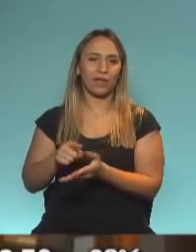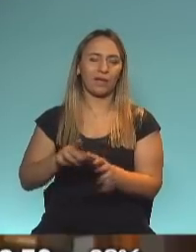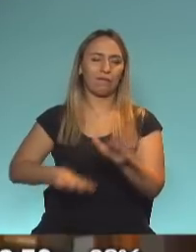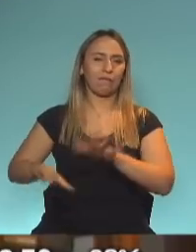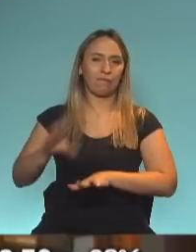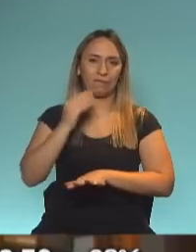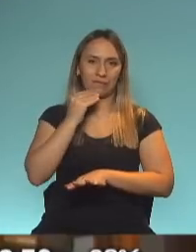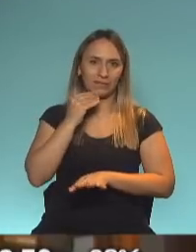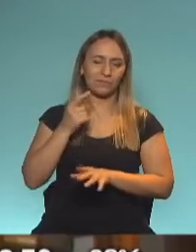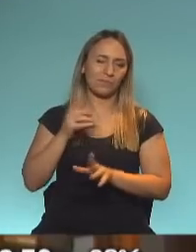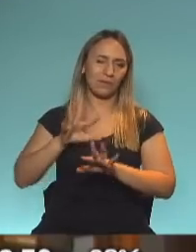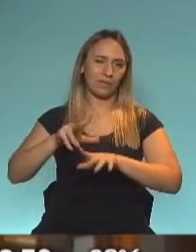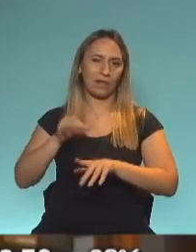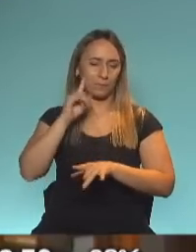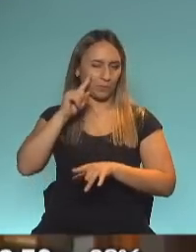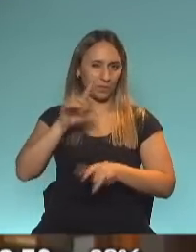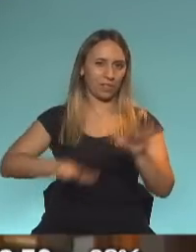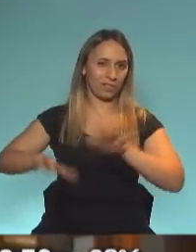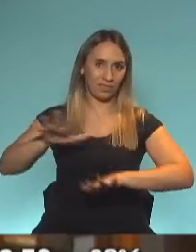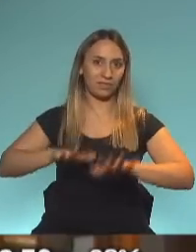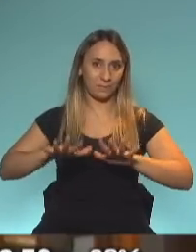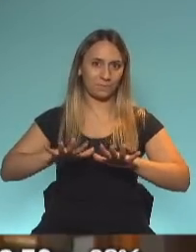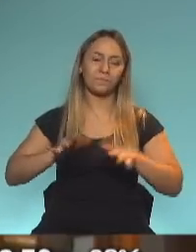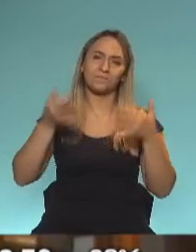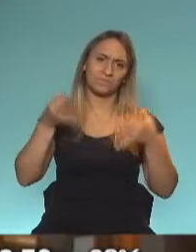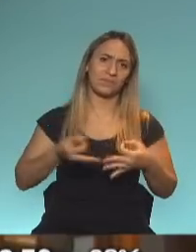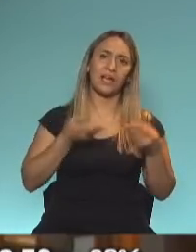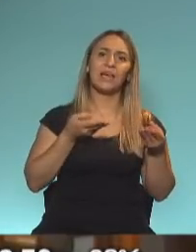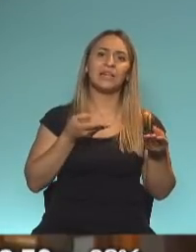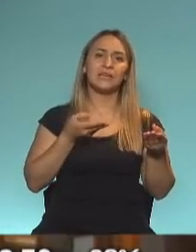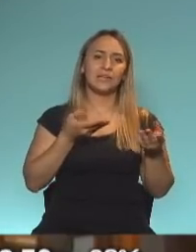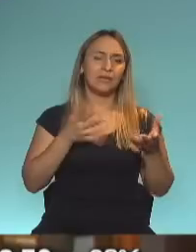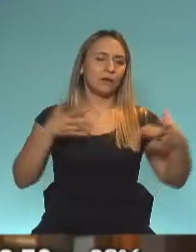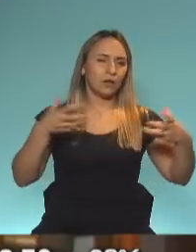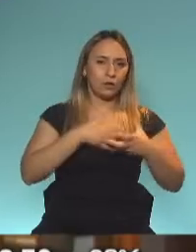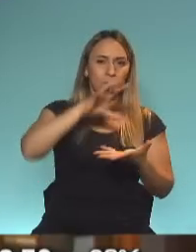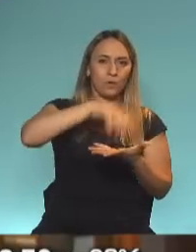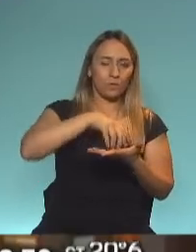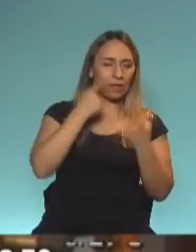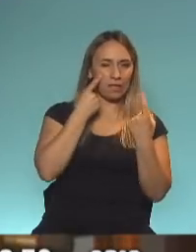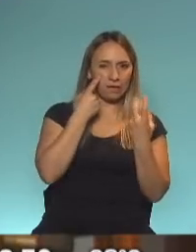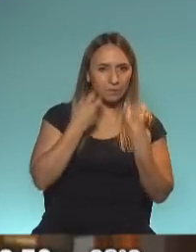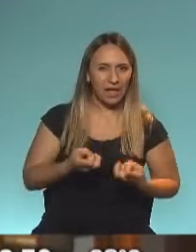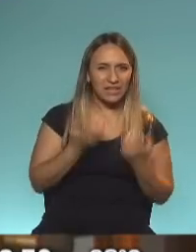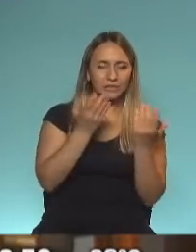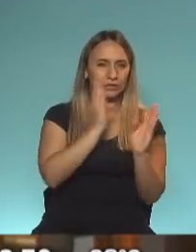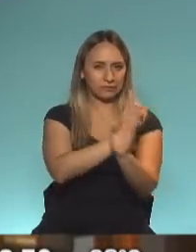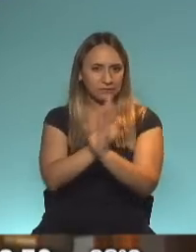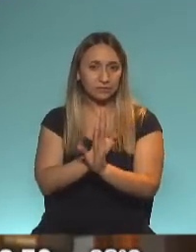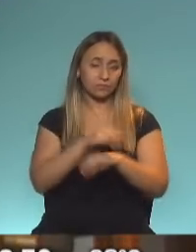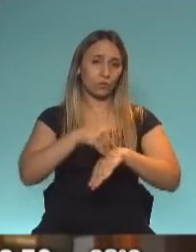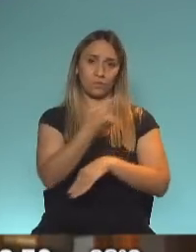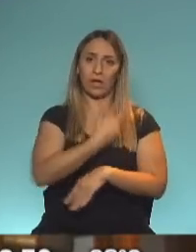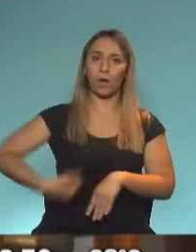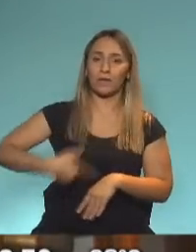es un disparate, que ha tenido mucho que ver los servicios de inteligencia y lo que ha hecho el gobierno de Macri, el